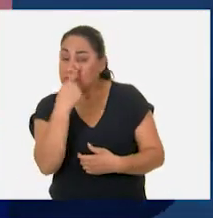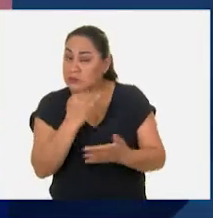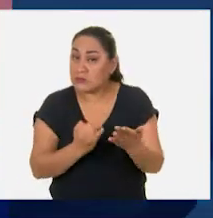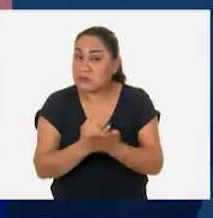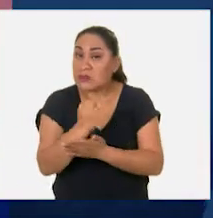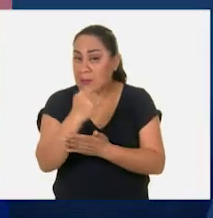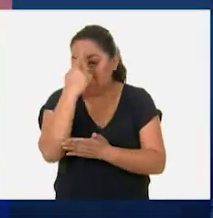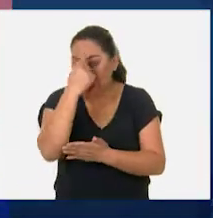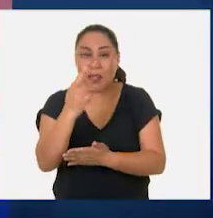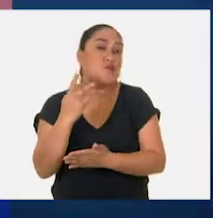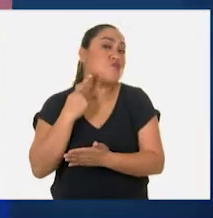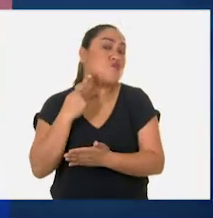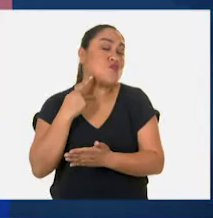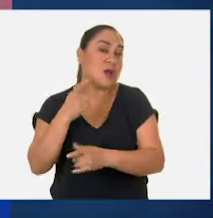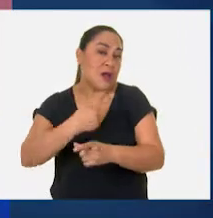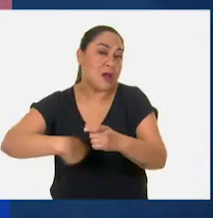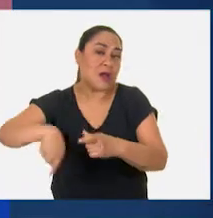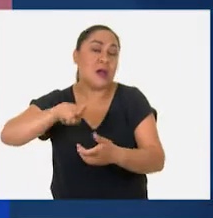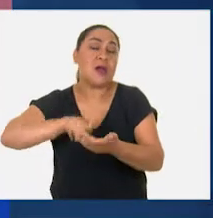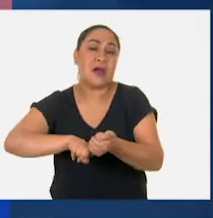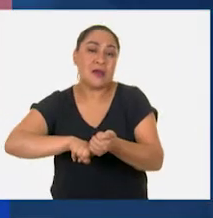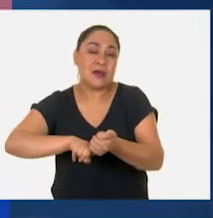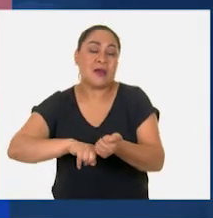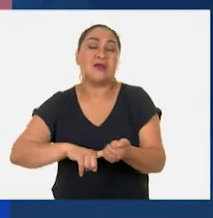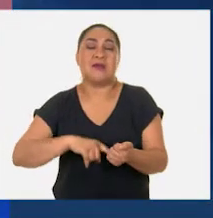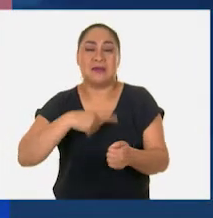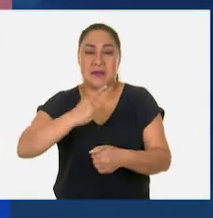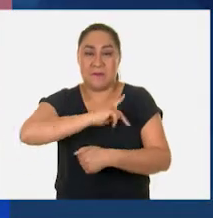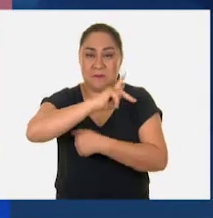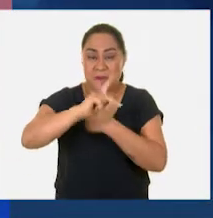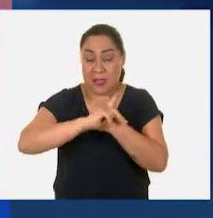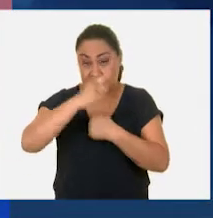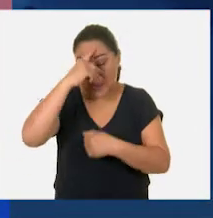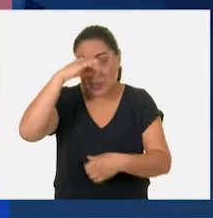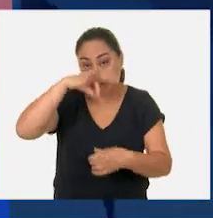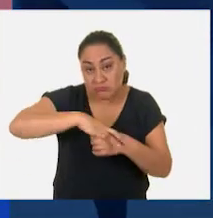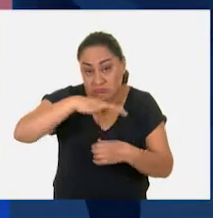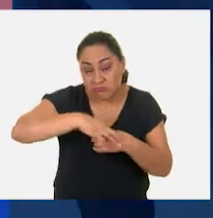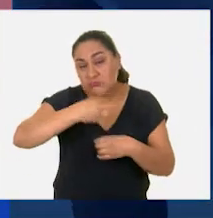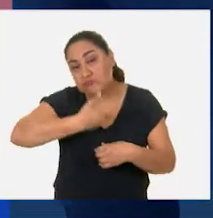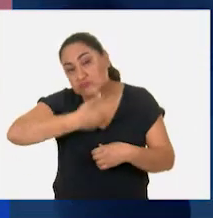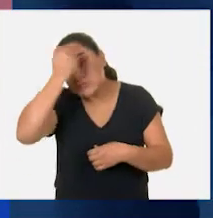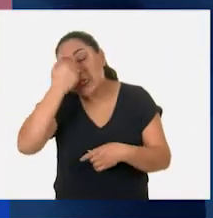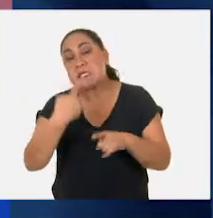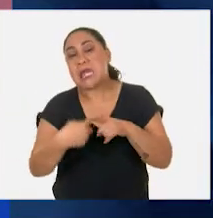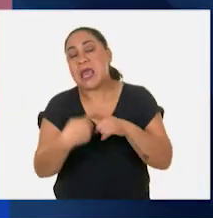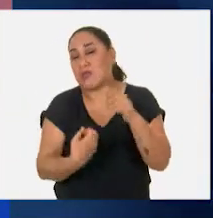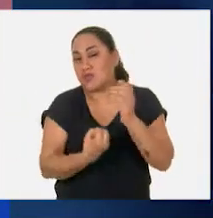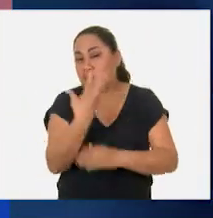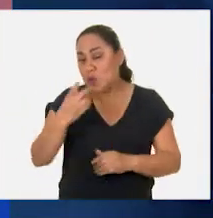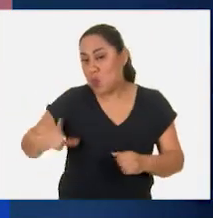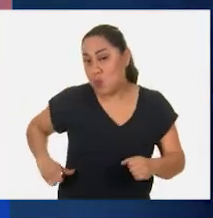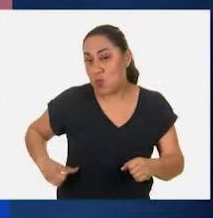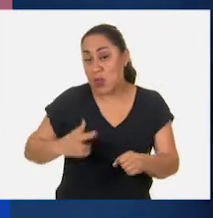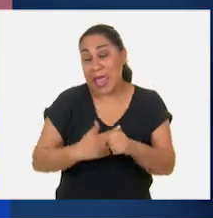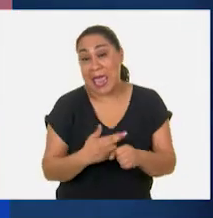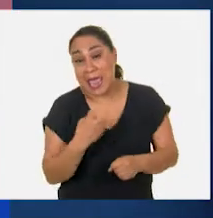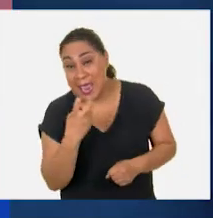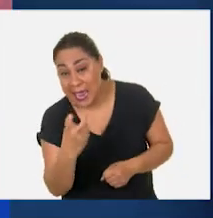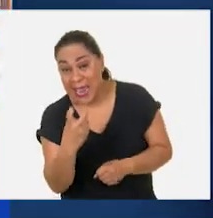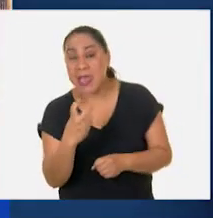sistema político de su país, que involucra, entre otras cosas, la elección de sus gobernantes. A esto se le llama